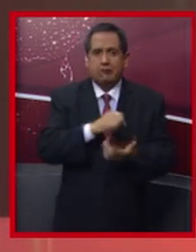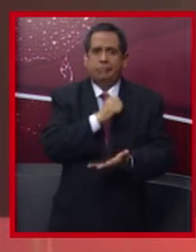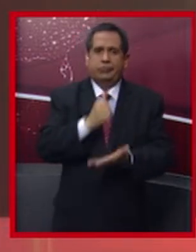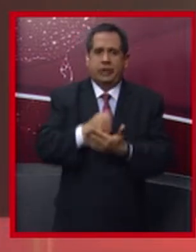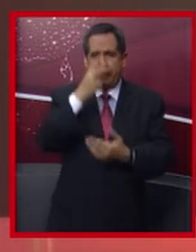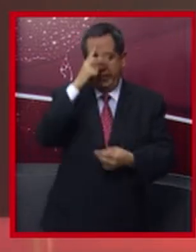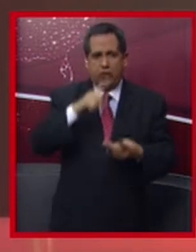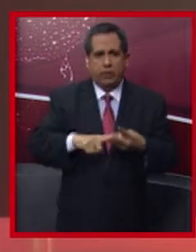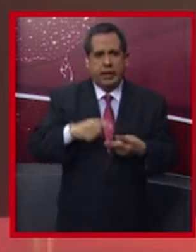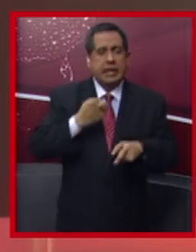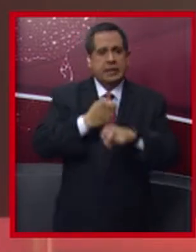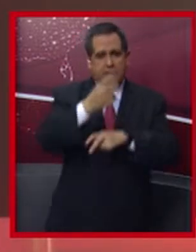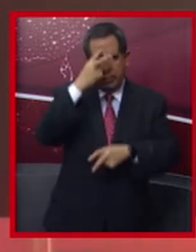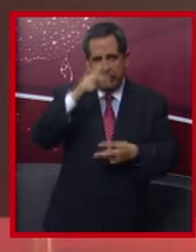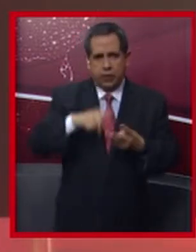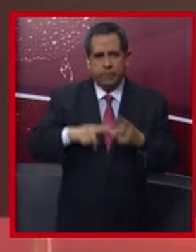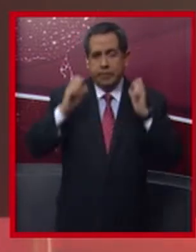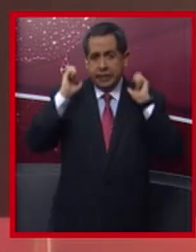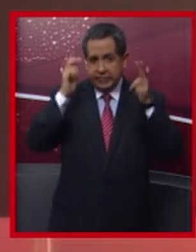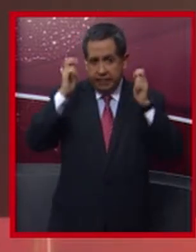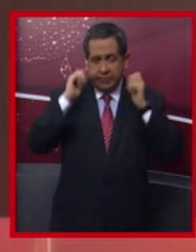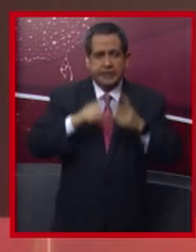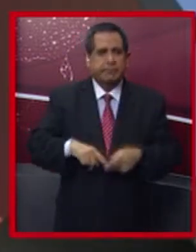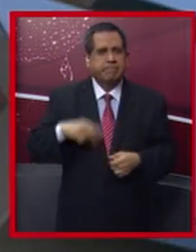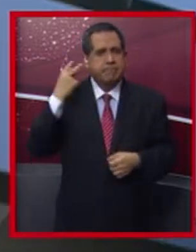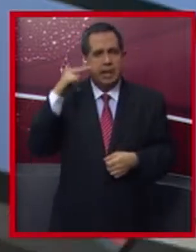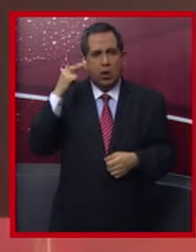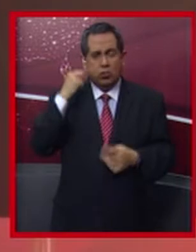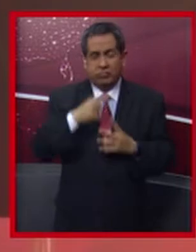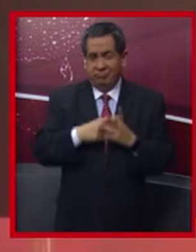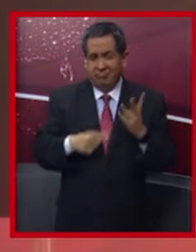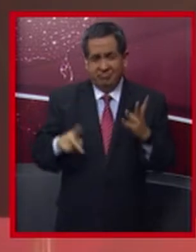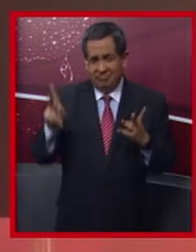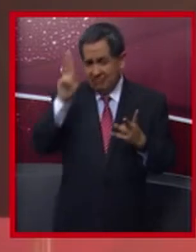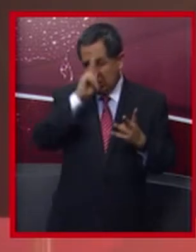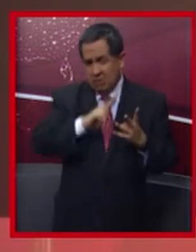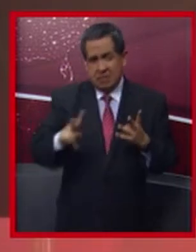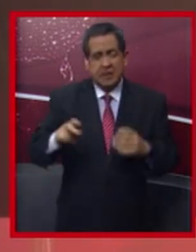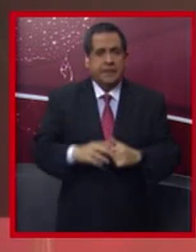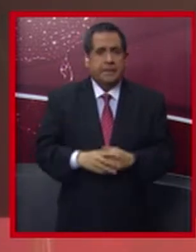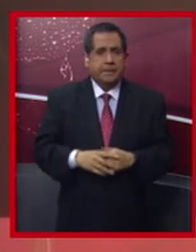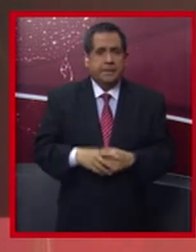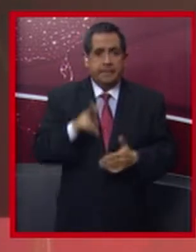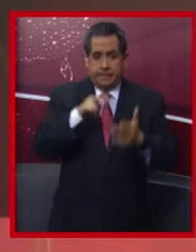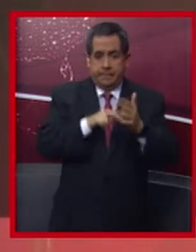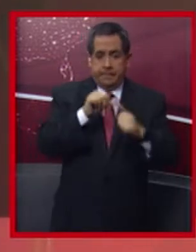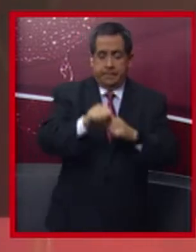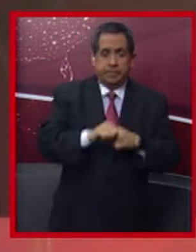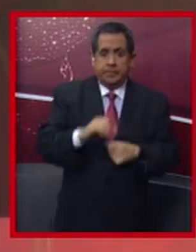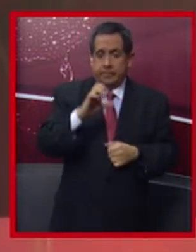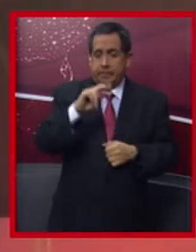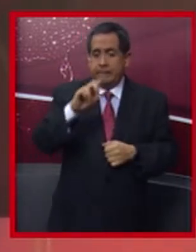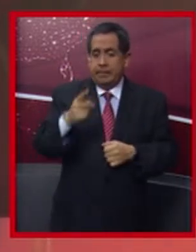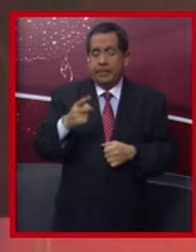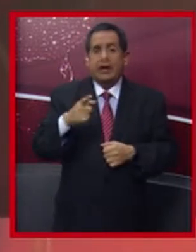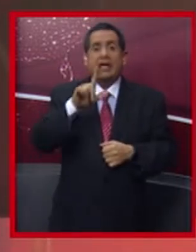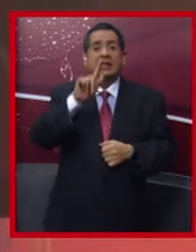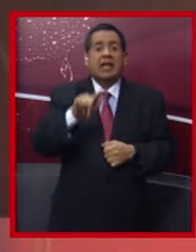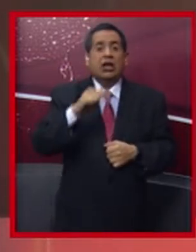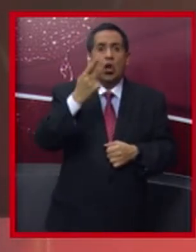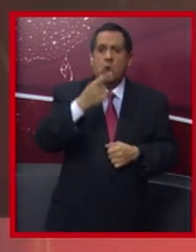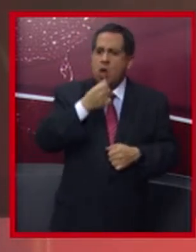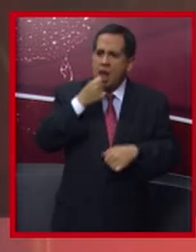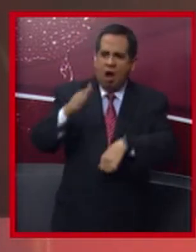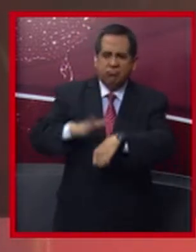México, Estado de México, Chiapas y Veracruz. Durante 2016, la CNDH emitió 71